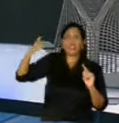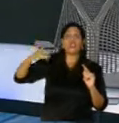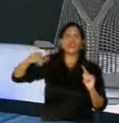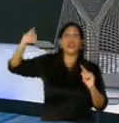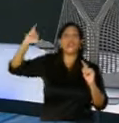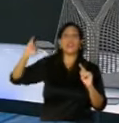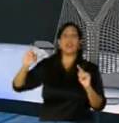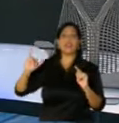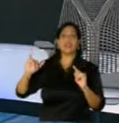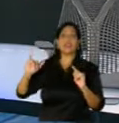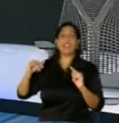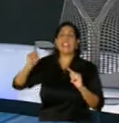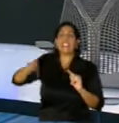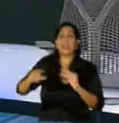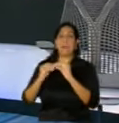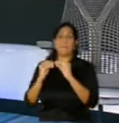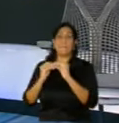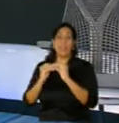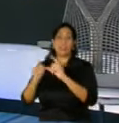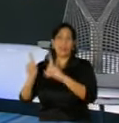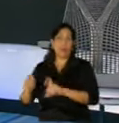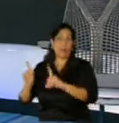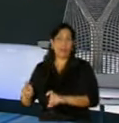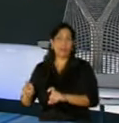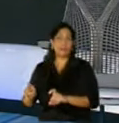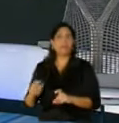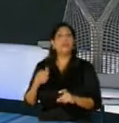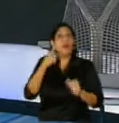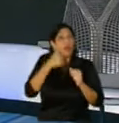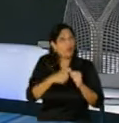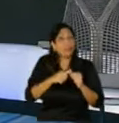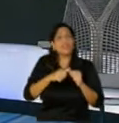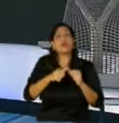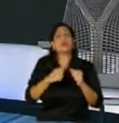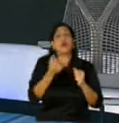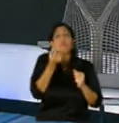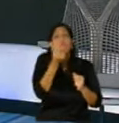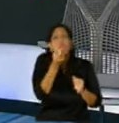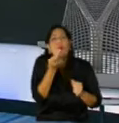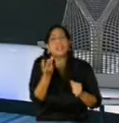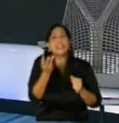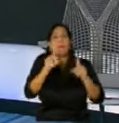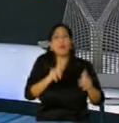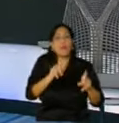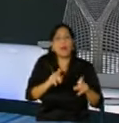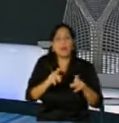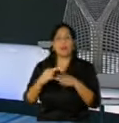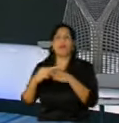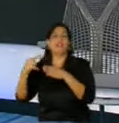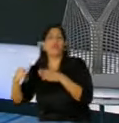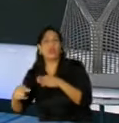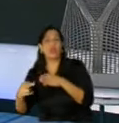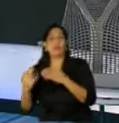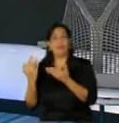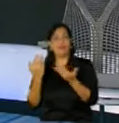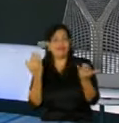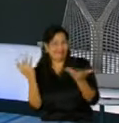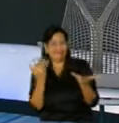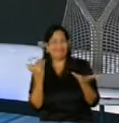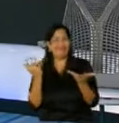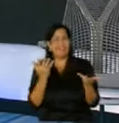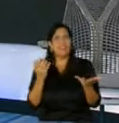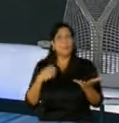todos lo sabemos, ¿verdad? Resultados, y estamos haciendo pocas pruebas, ¿verdad? Pero con los datos que tenemos y